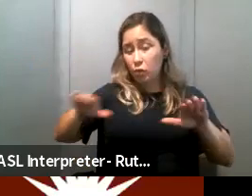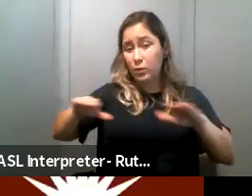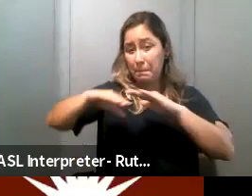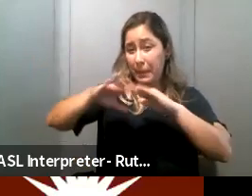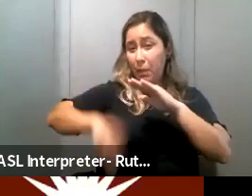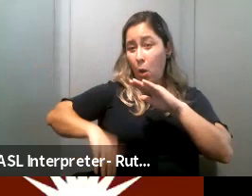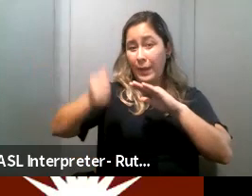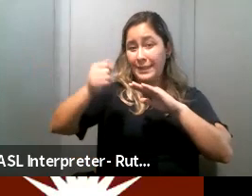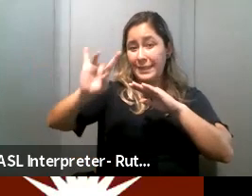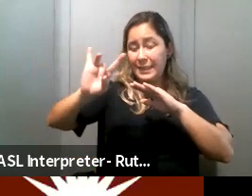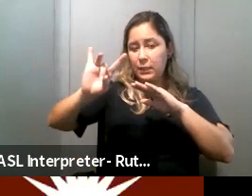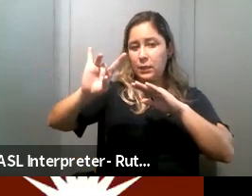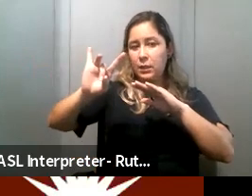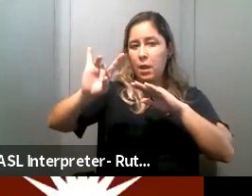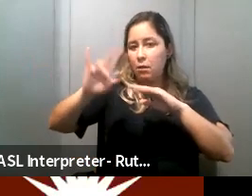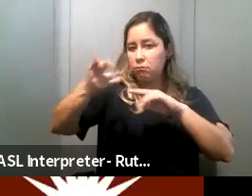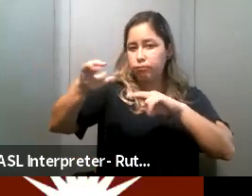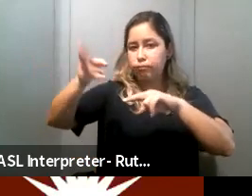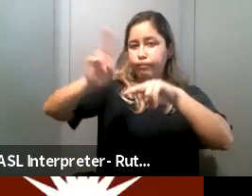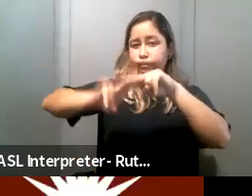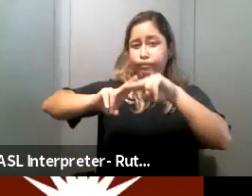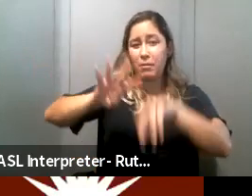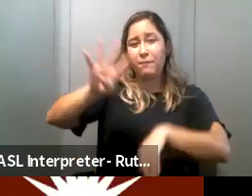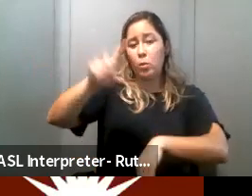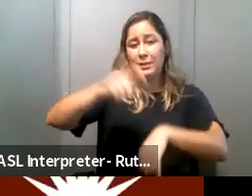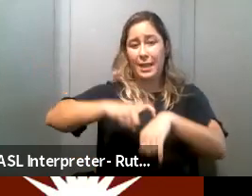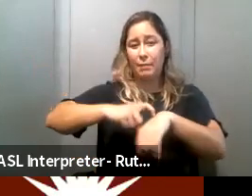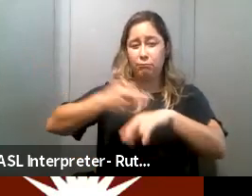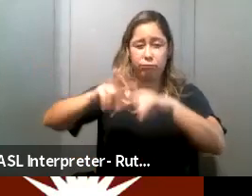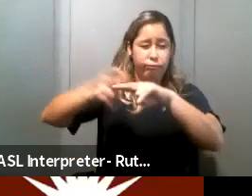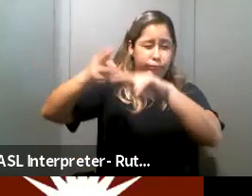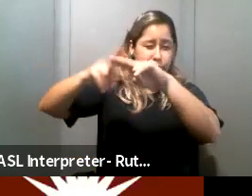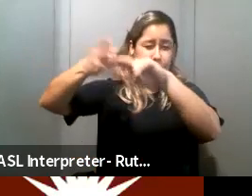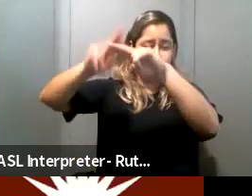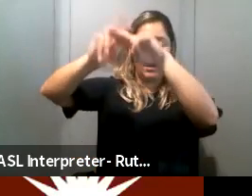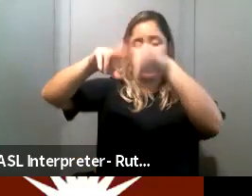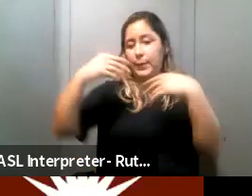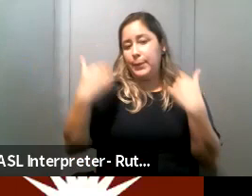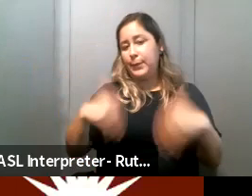esto, pues, como mencionamos, corren el riesgo de ser